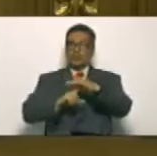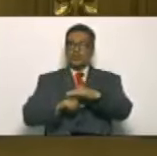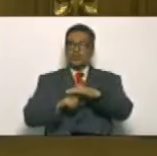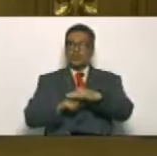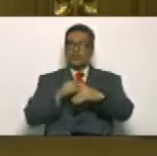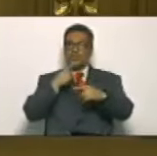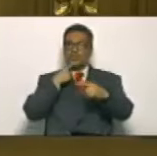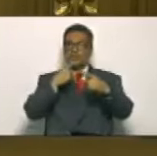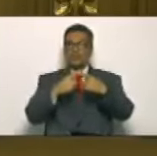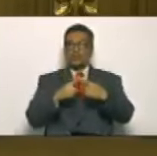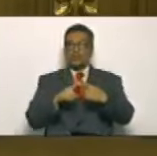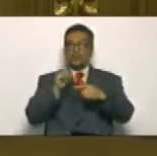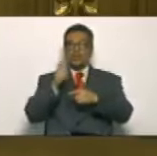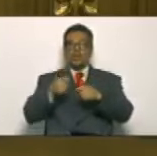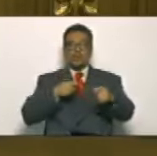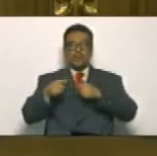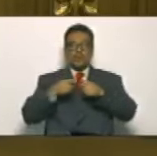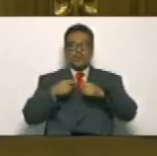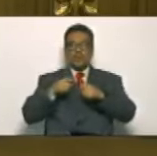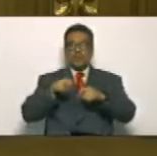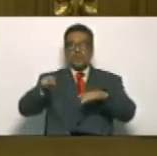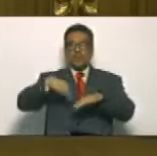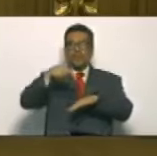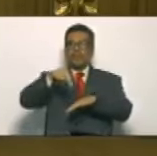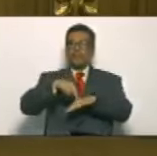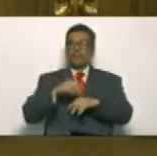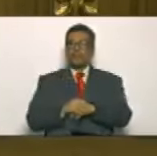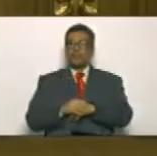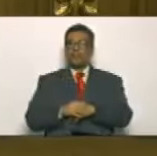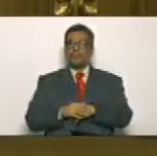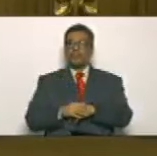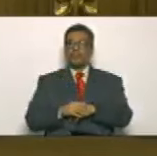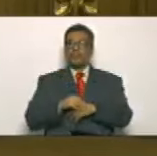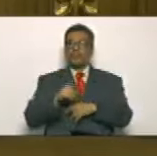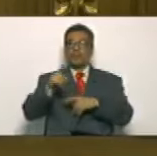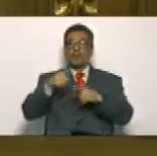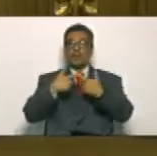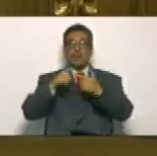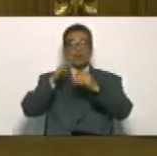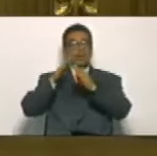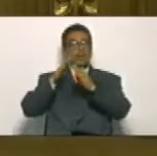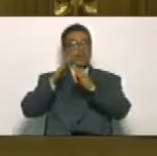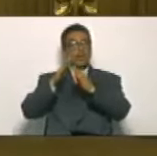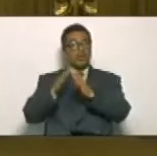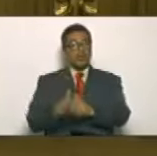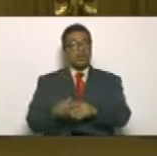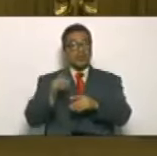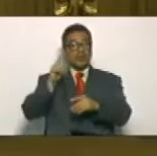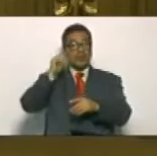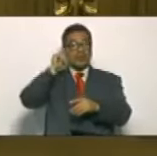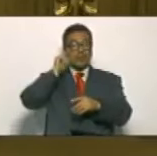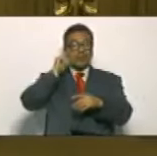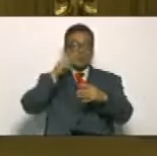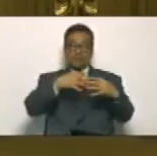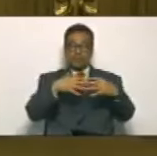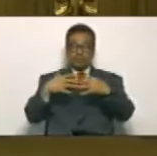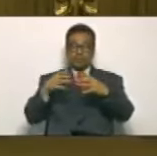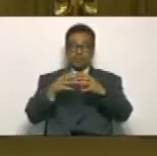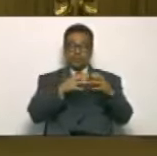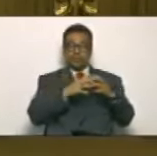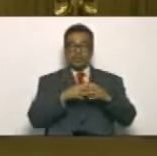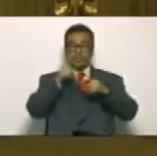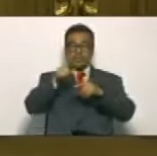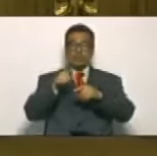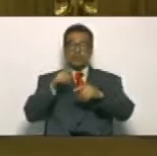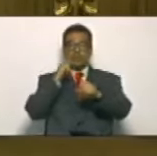las opiniones, desde las acciones nacionalistas, con el libertador Simón Bolívar y con el ejército que representaba